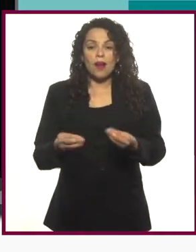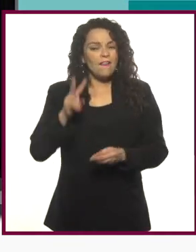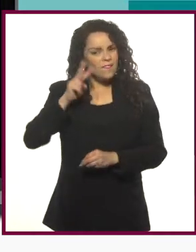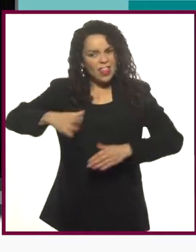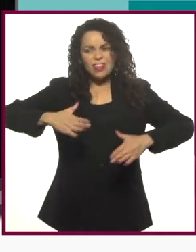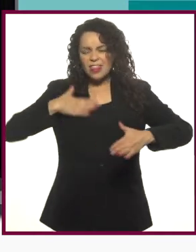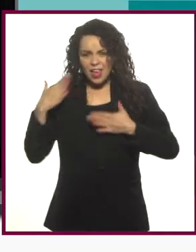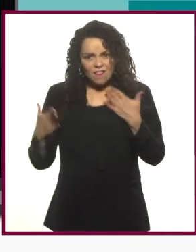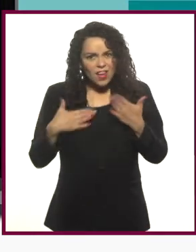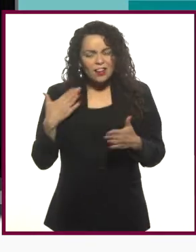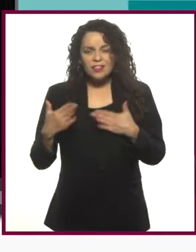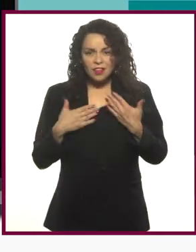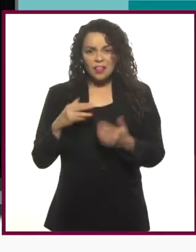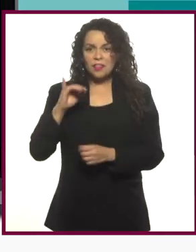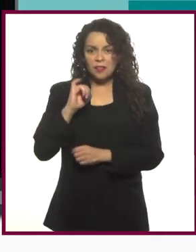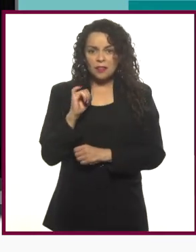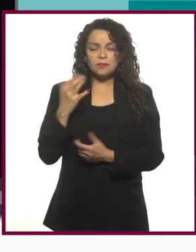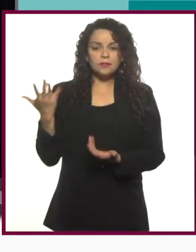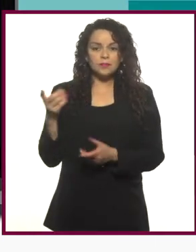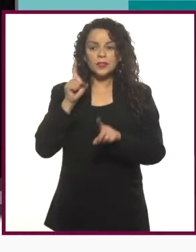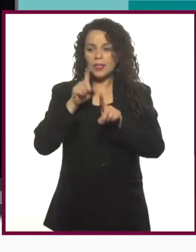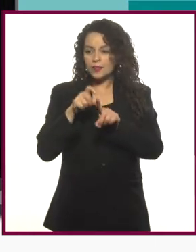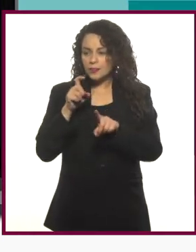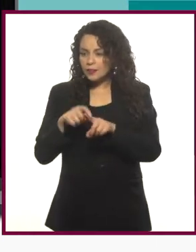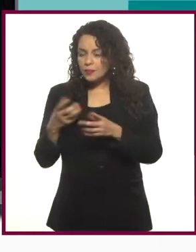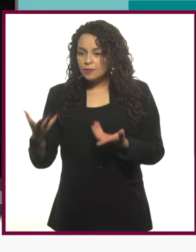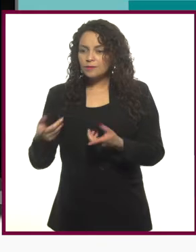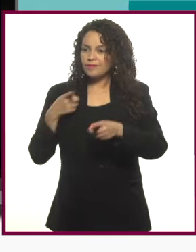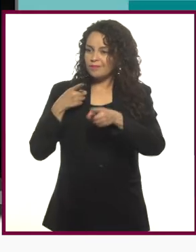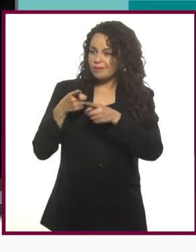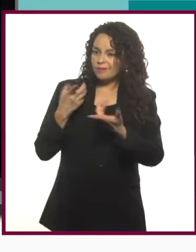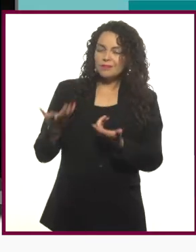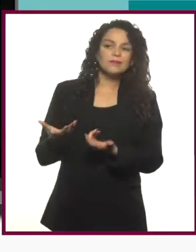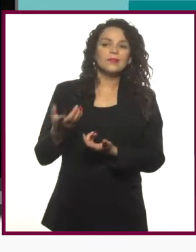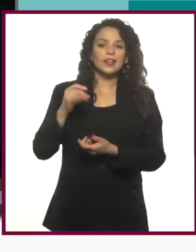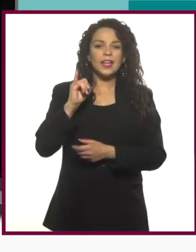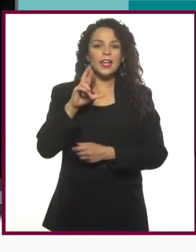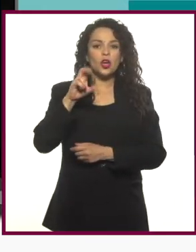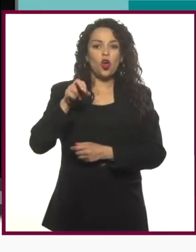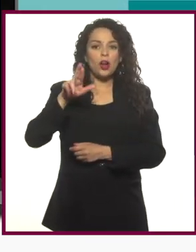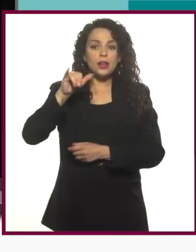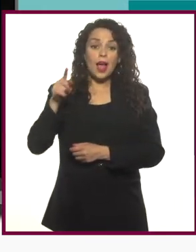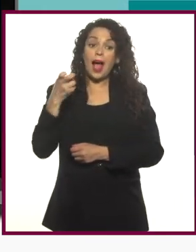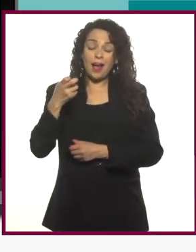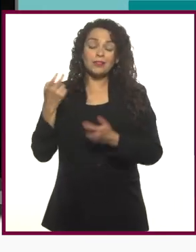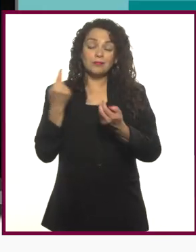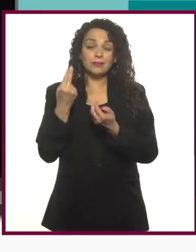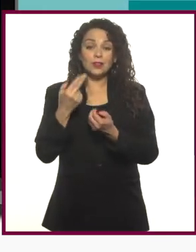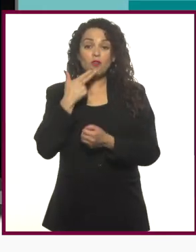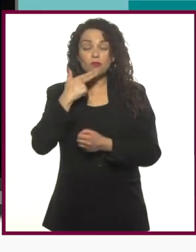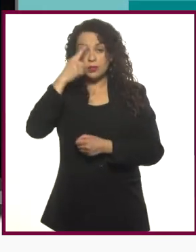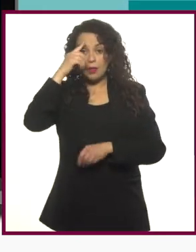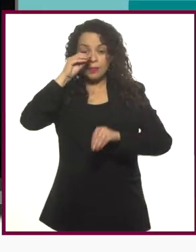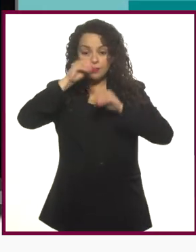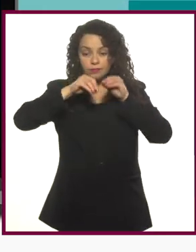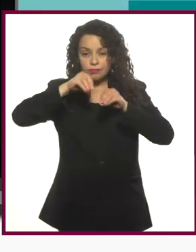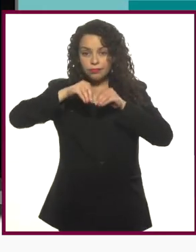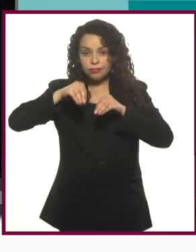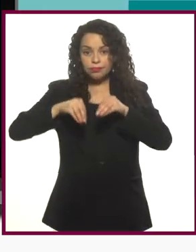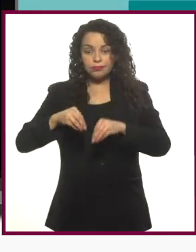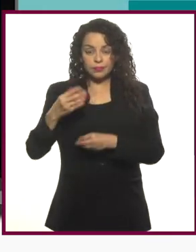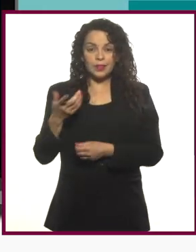es muy divertida. El humor, la sátira, la ironía alimentan, son parte de los ingredientes